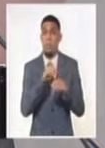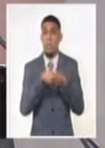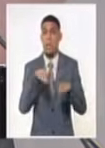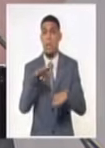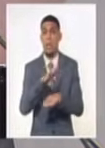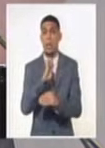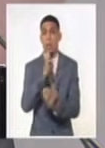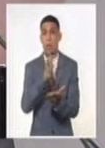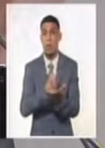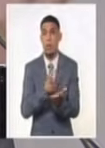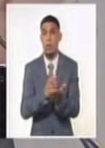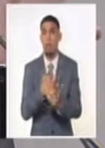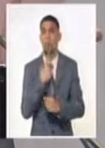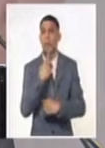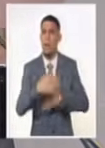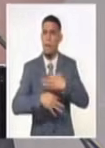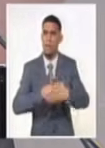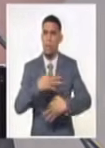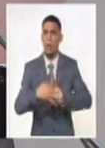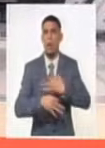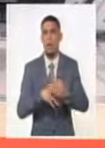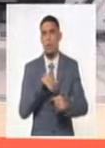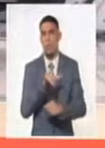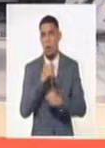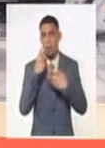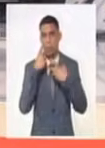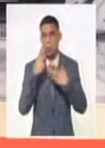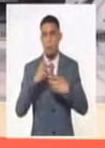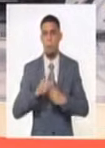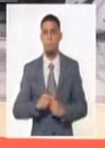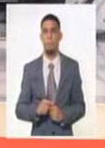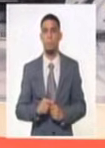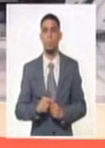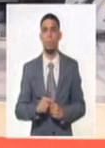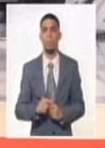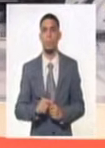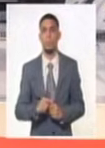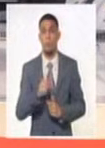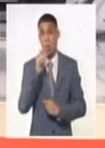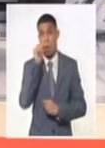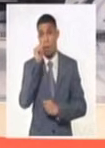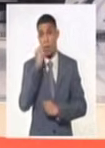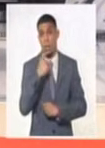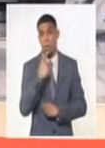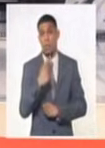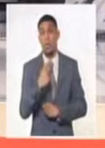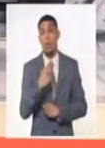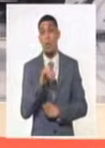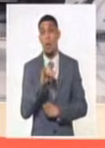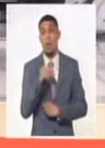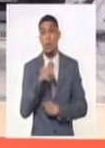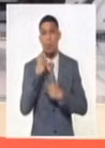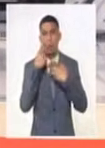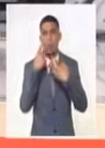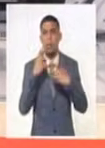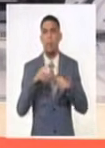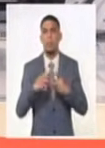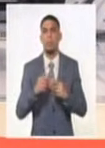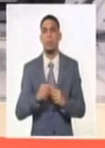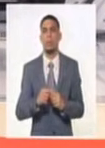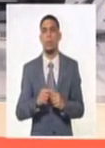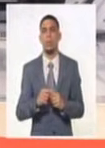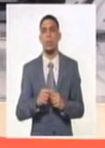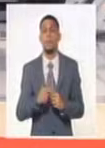en su intervención. Oye, yo creo que es una también posibilidad de ensayar también maneras novedosas